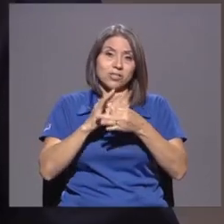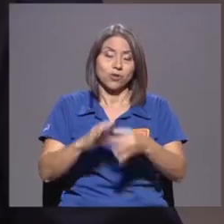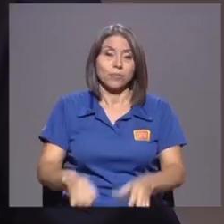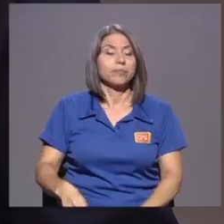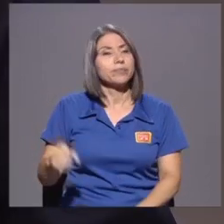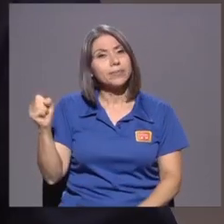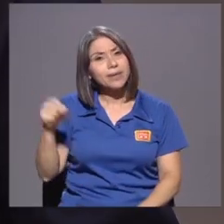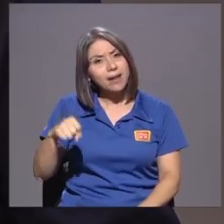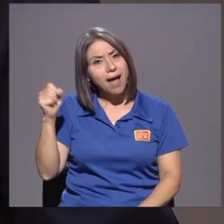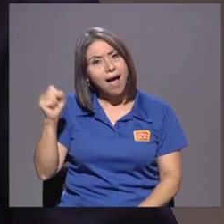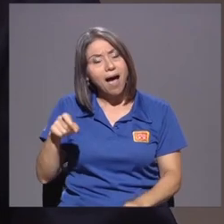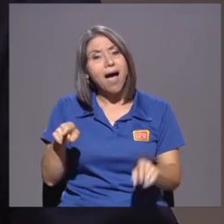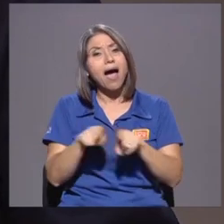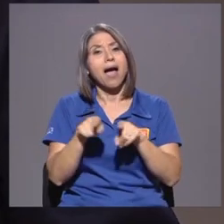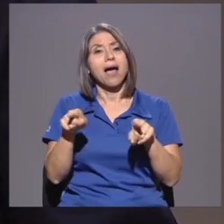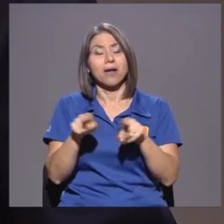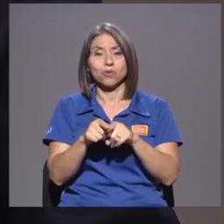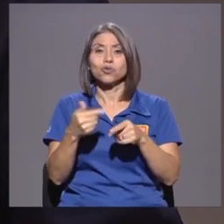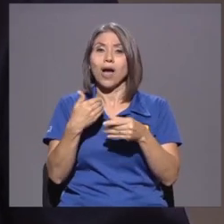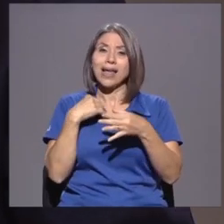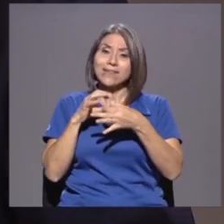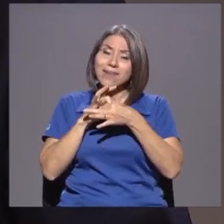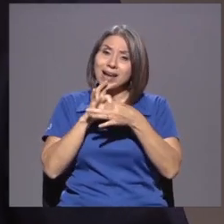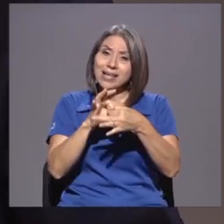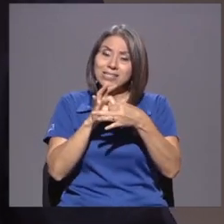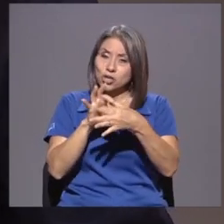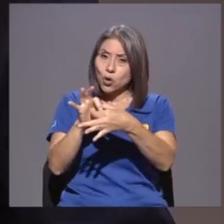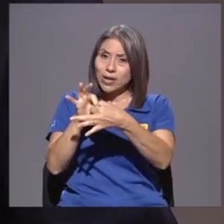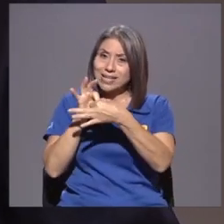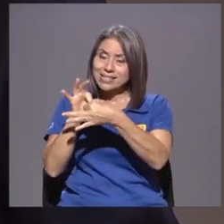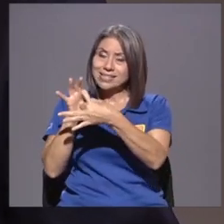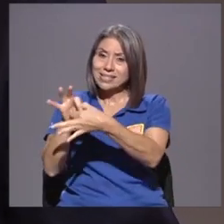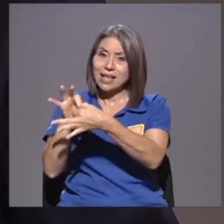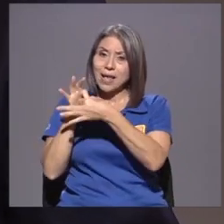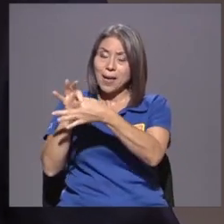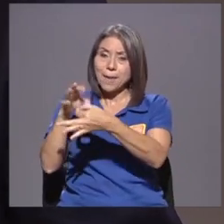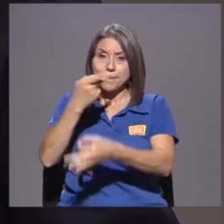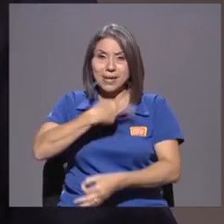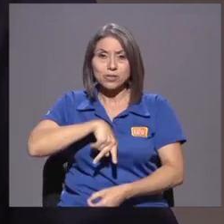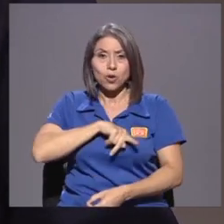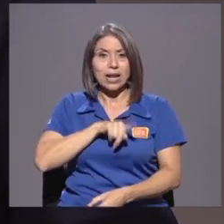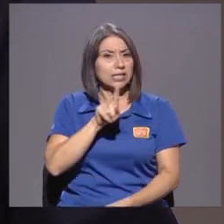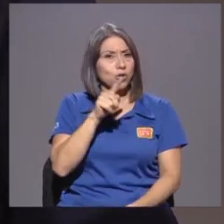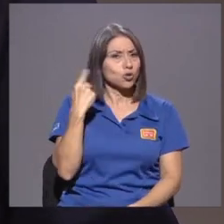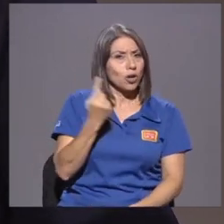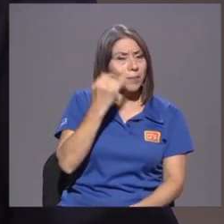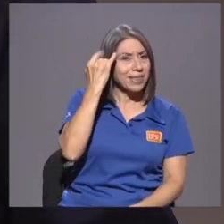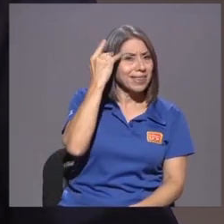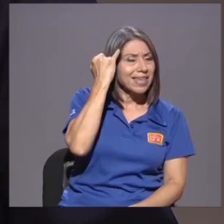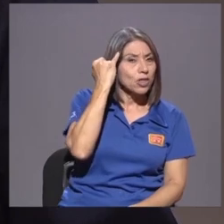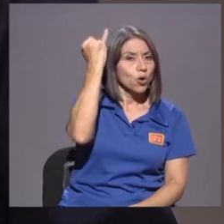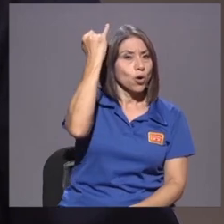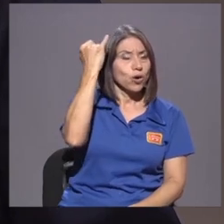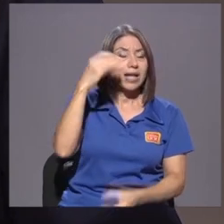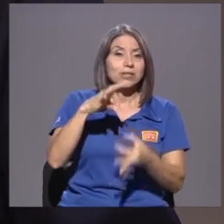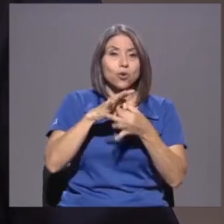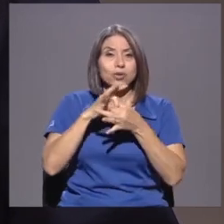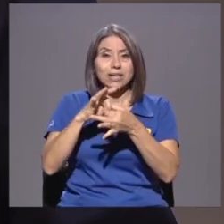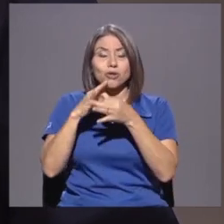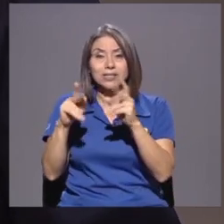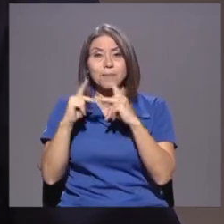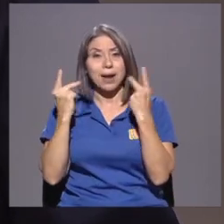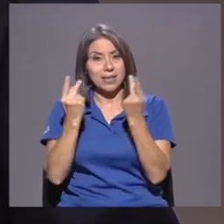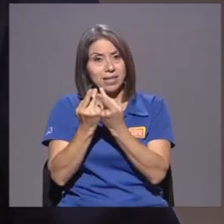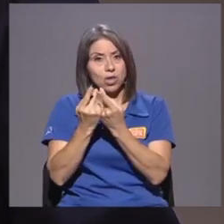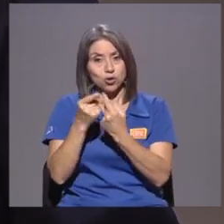incluso a estas relaciones personales que no sólo las relaciones ideológicas y de partidos son importantes cuando quienes